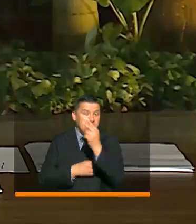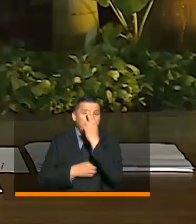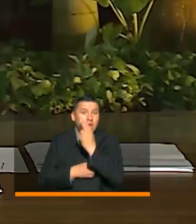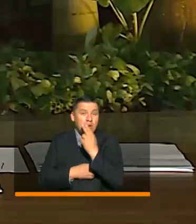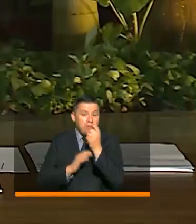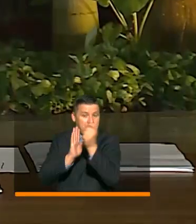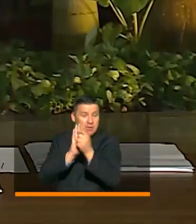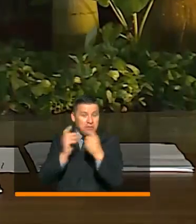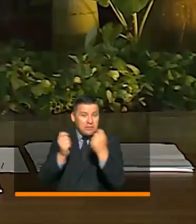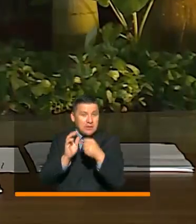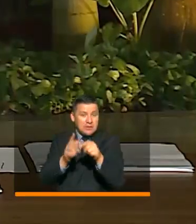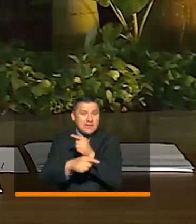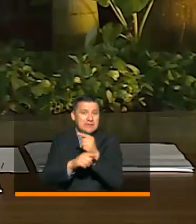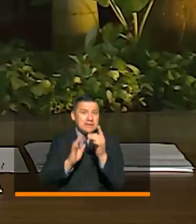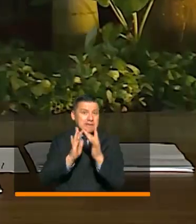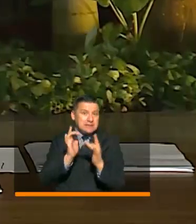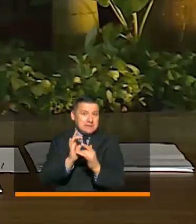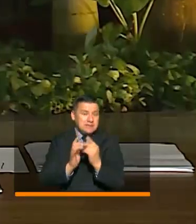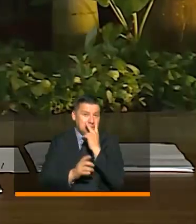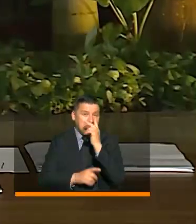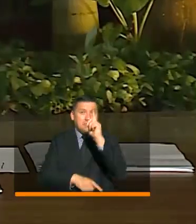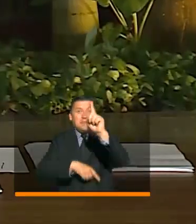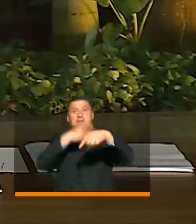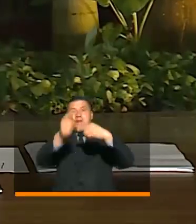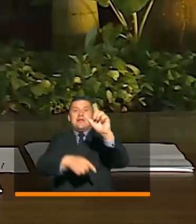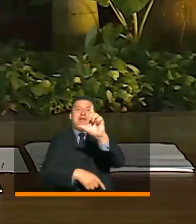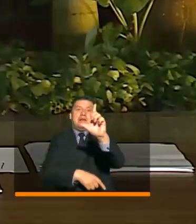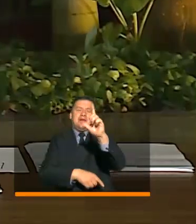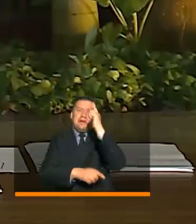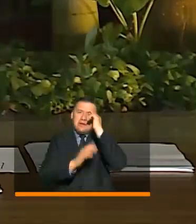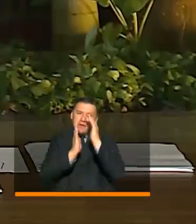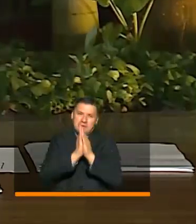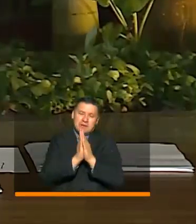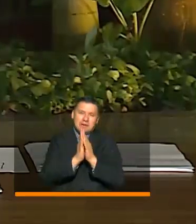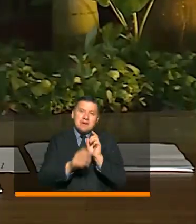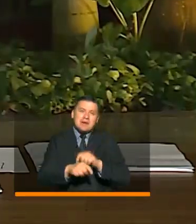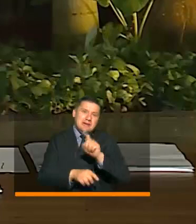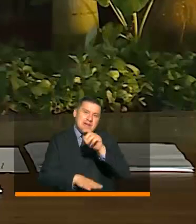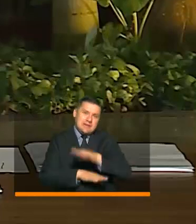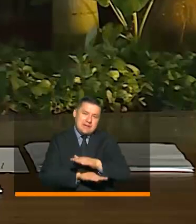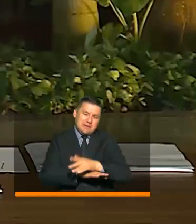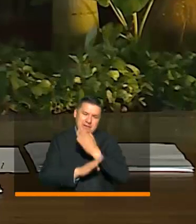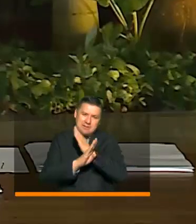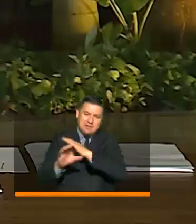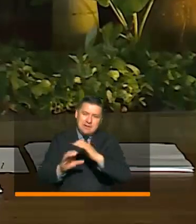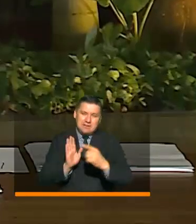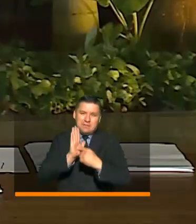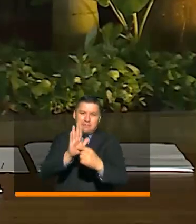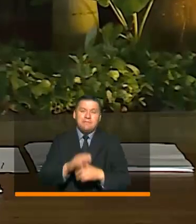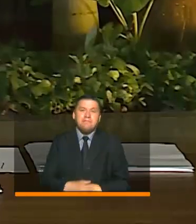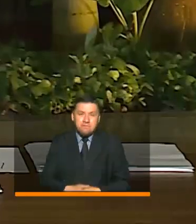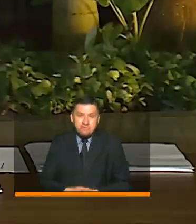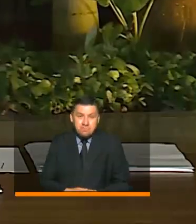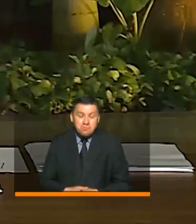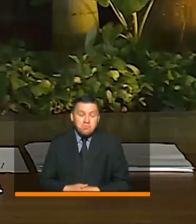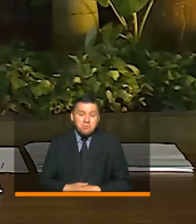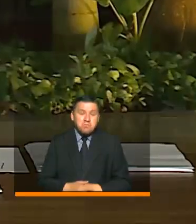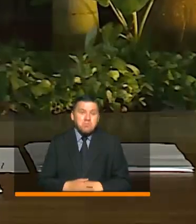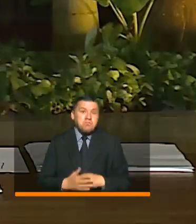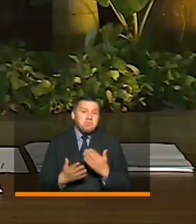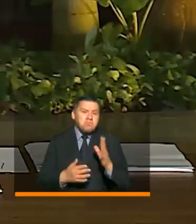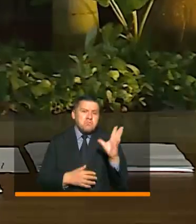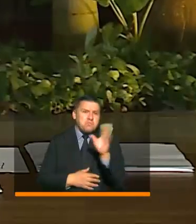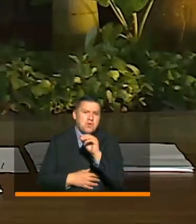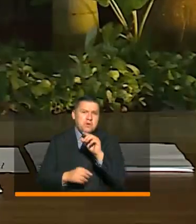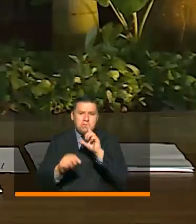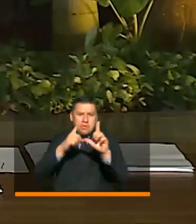comportamiento en esta Semana Santa, y los veo el próximo lunes de Pascua a las 6 de la tarde en Prevención y Acción. Estaremos a través de